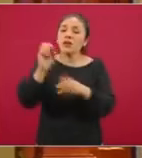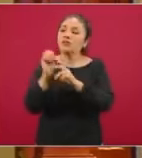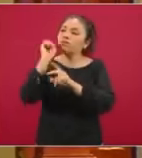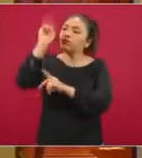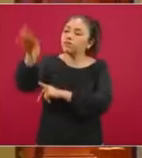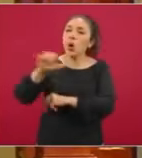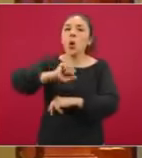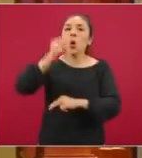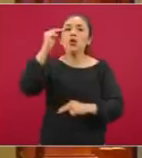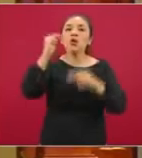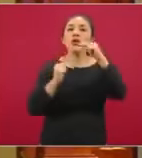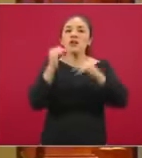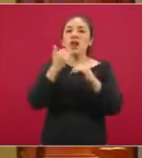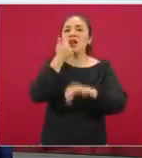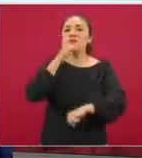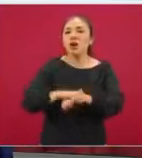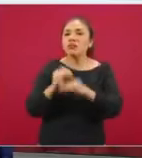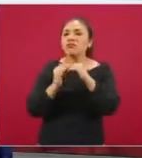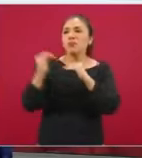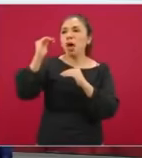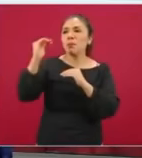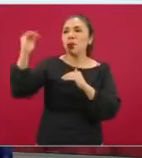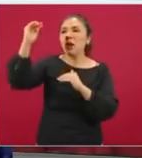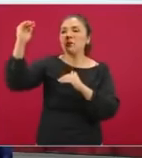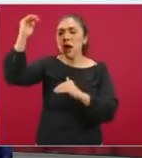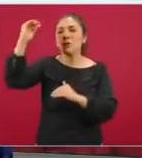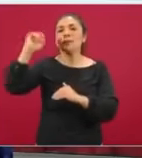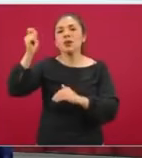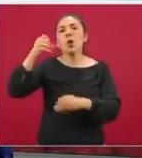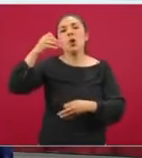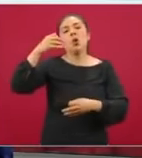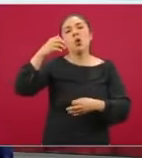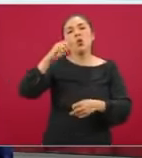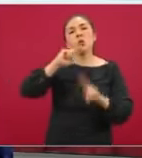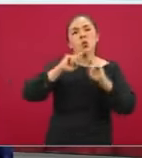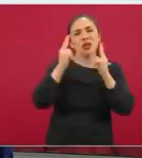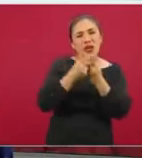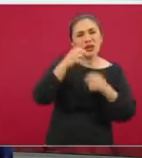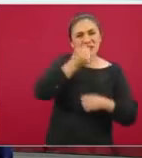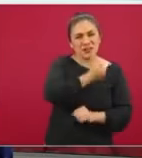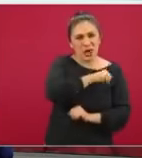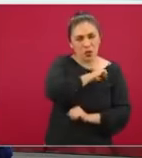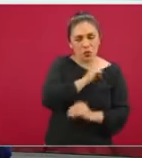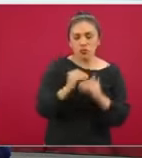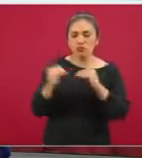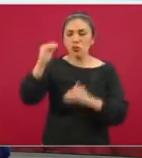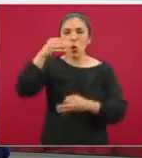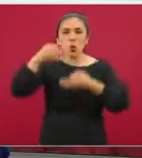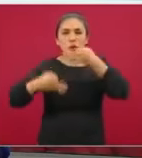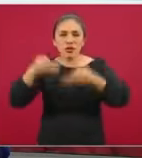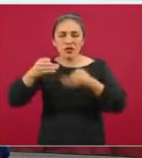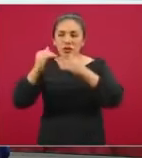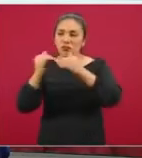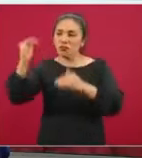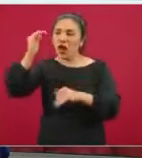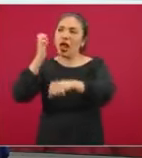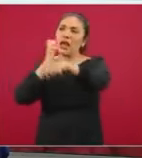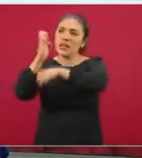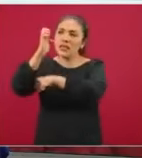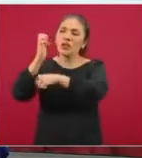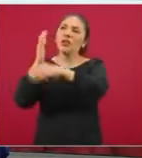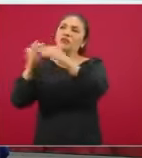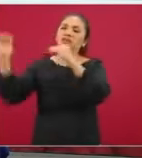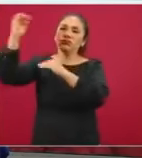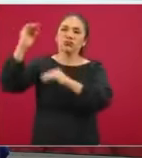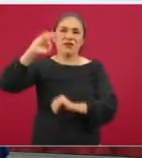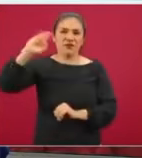siguientes niveles administrativos, de la unidad de salud a la jurisdicción, de la jurisdicción al nivel estatal, del nivel estatal al nivel